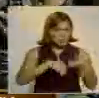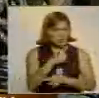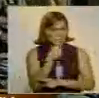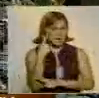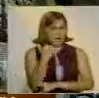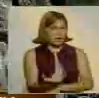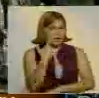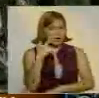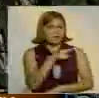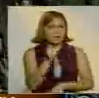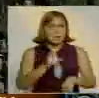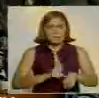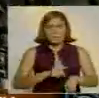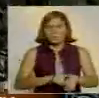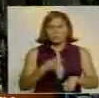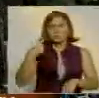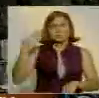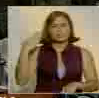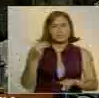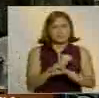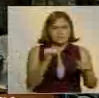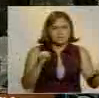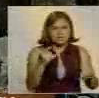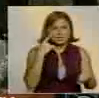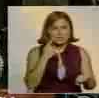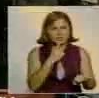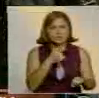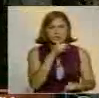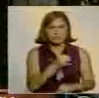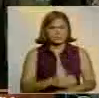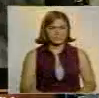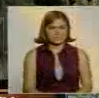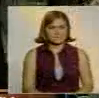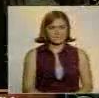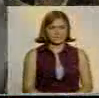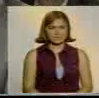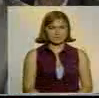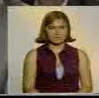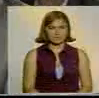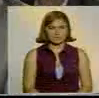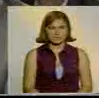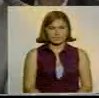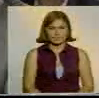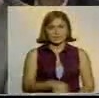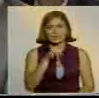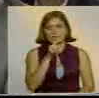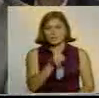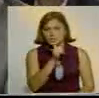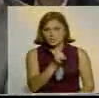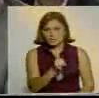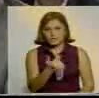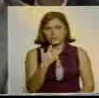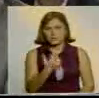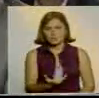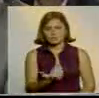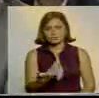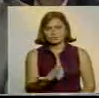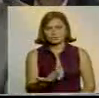situación que hace pocos minutos se acabó de registrar. Bien,